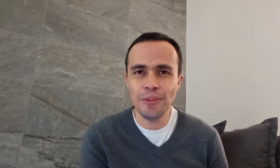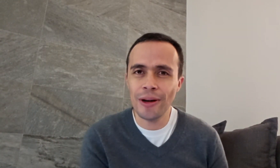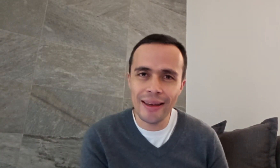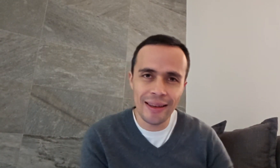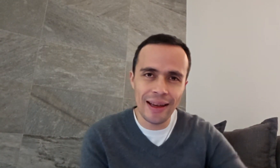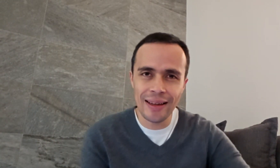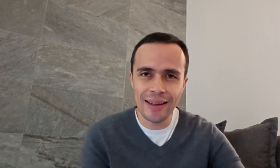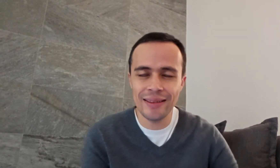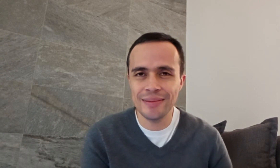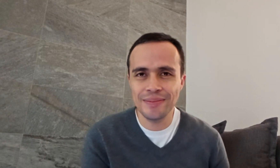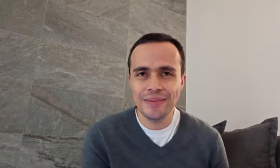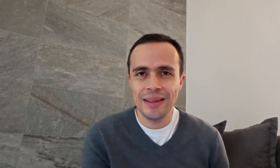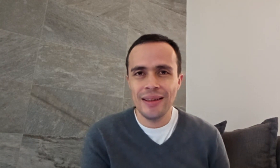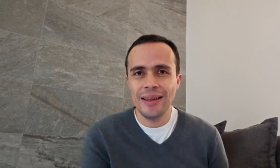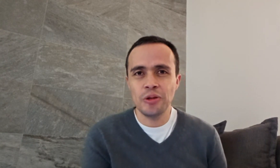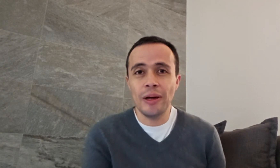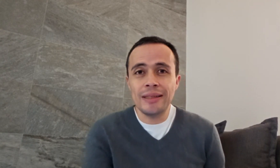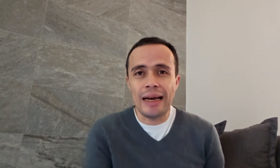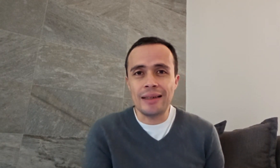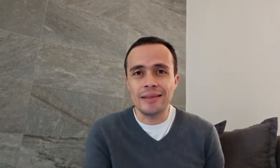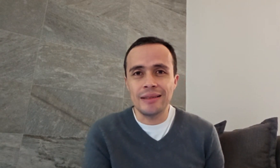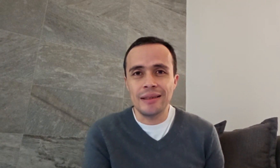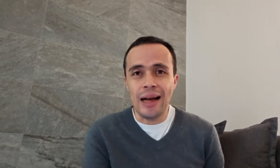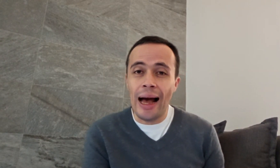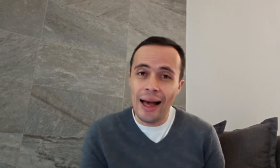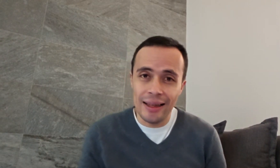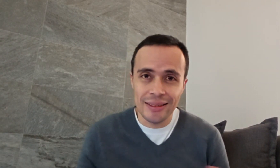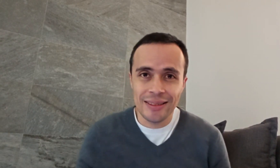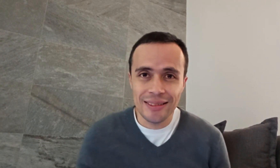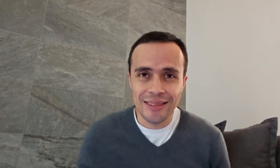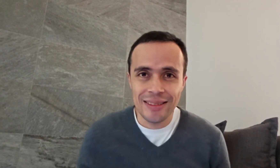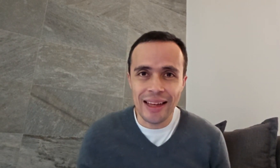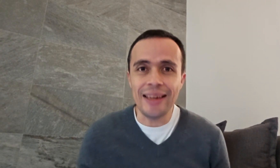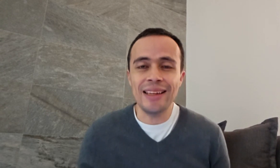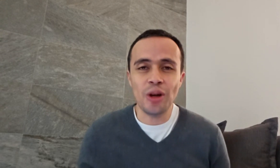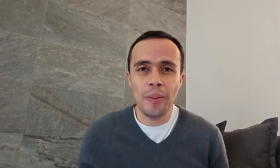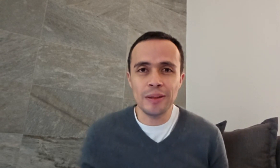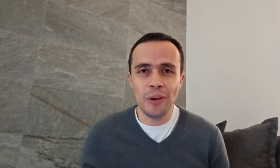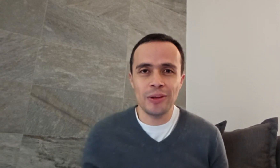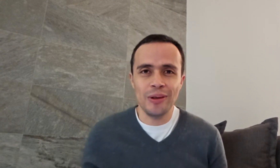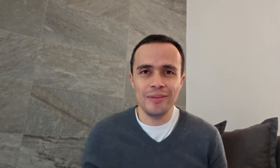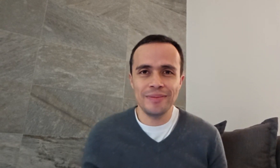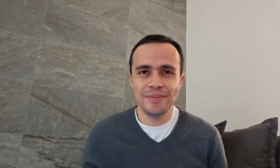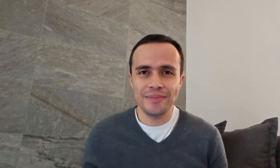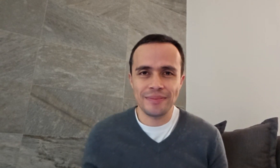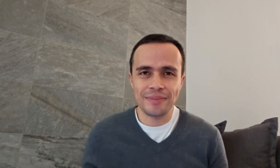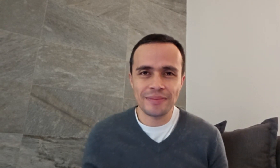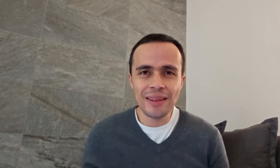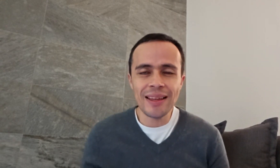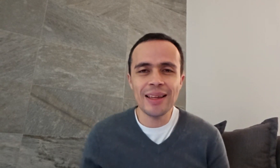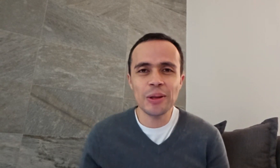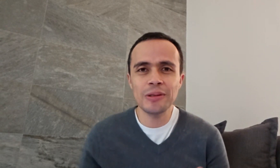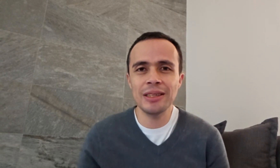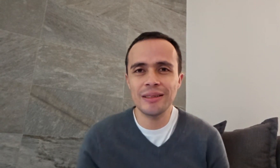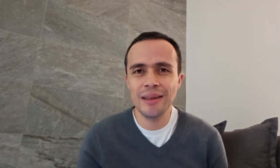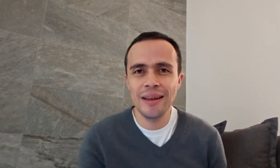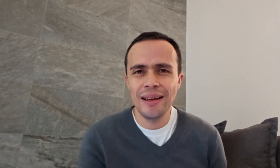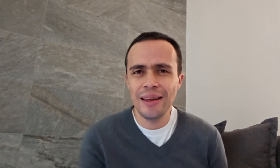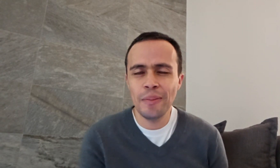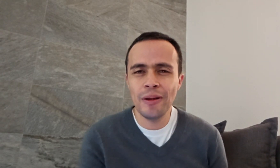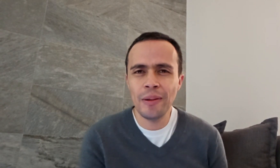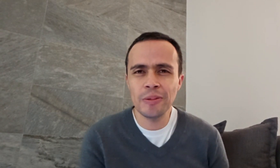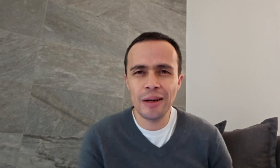Inglaterra, y por ahí alguien en Suecia. E Inés Gómez Montt, ¿no?